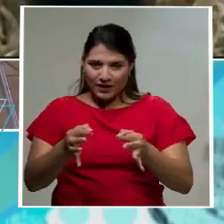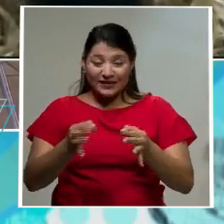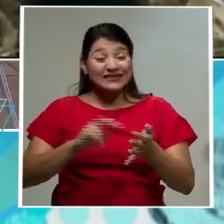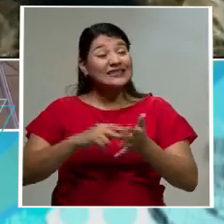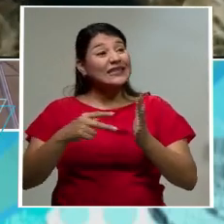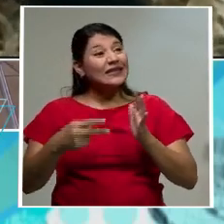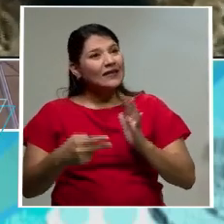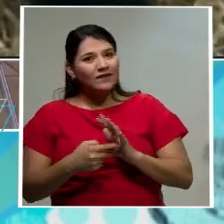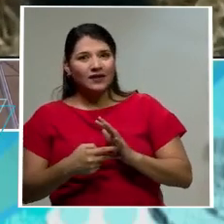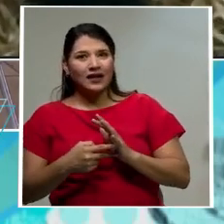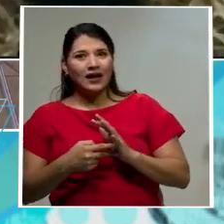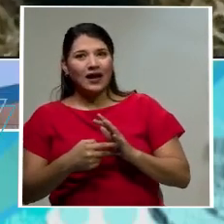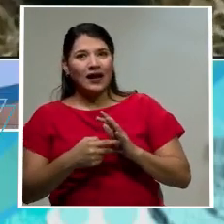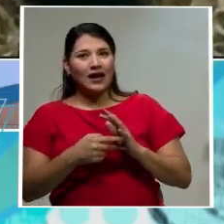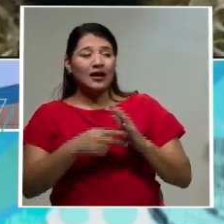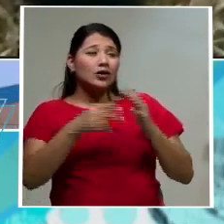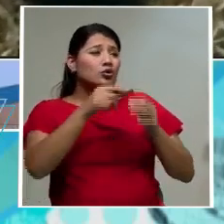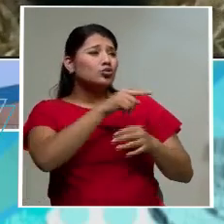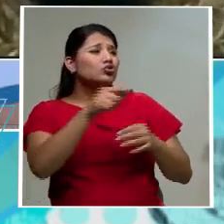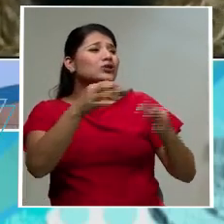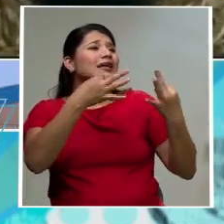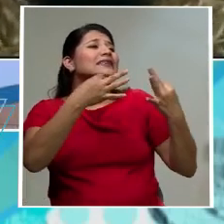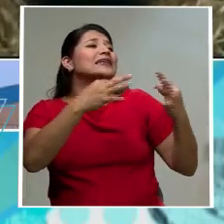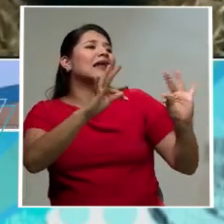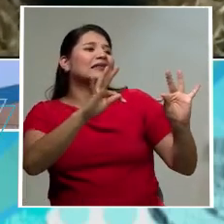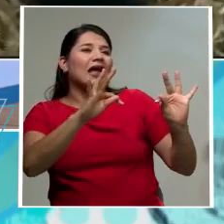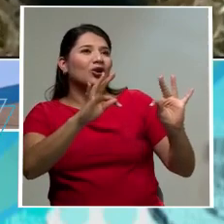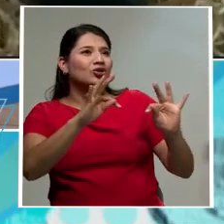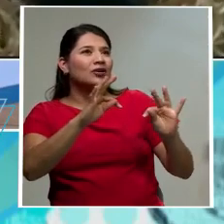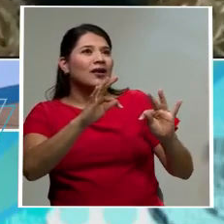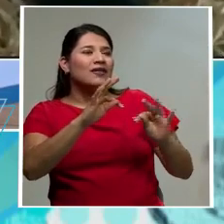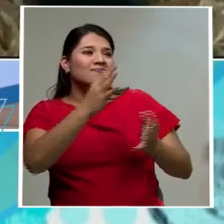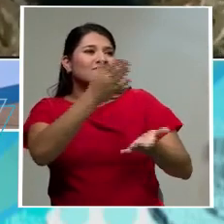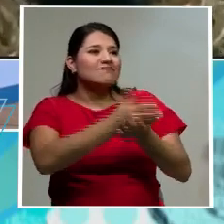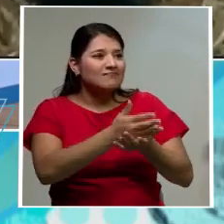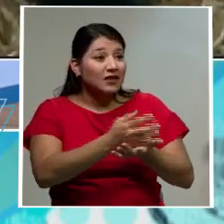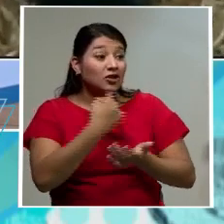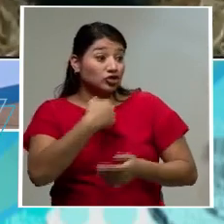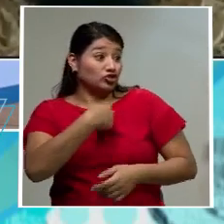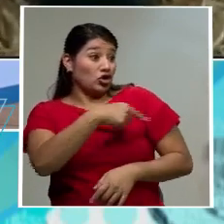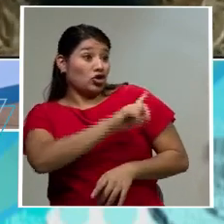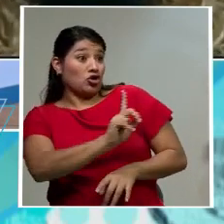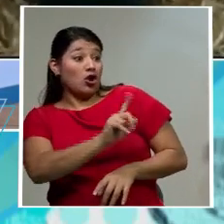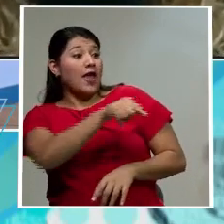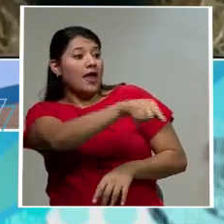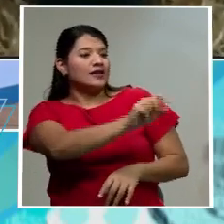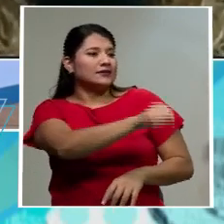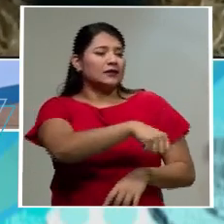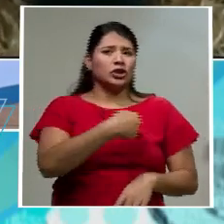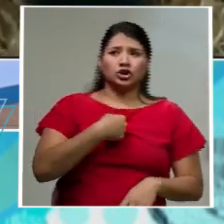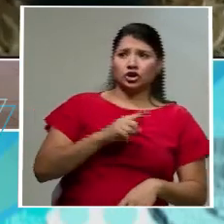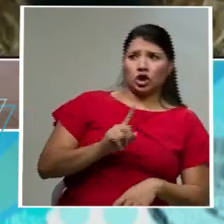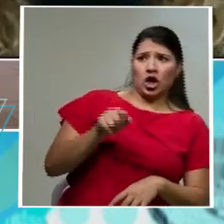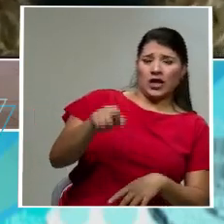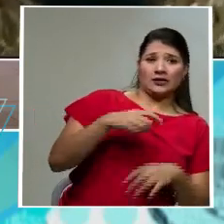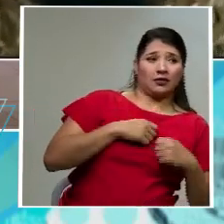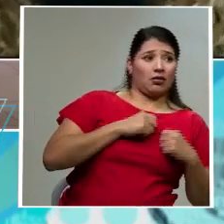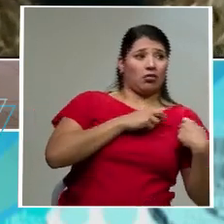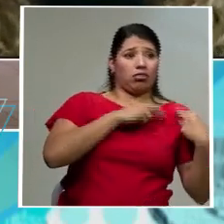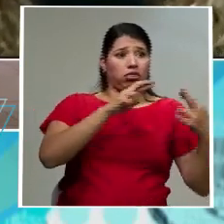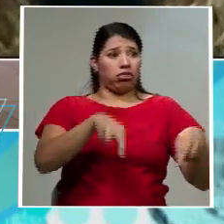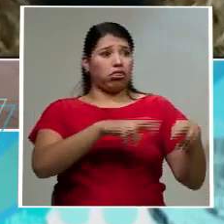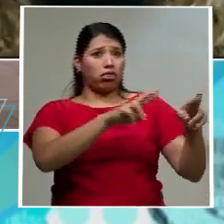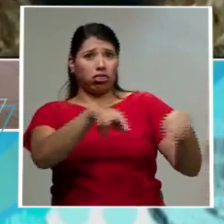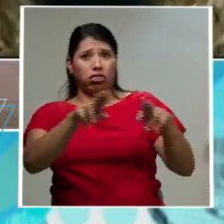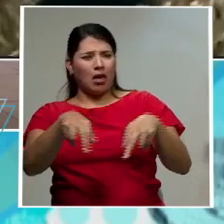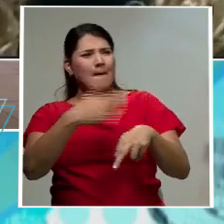que hicieran la clásica, yo no fui, fue TT, fue el de más allá, los sentaron a todos en